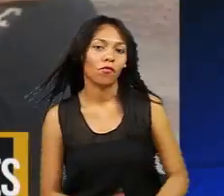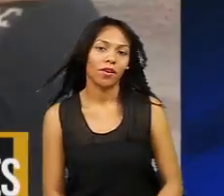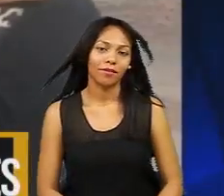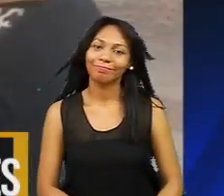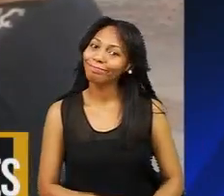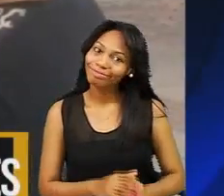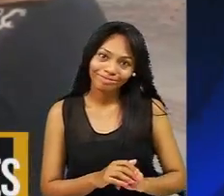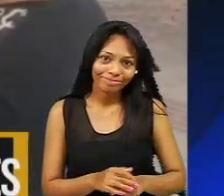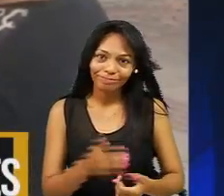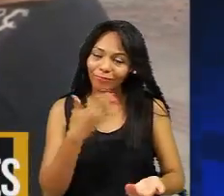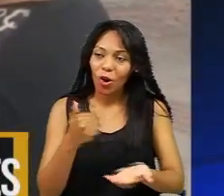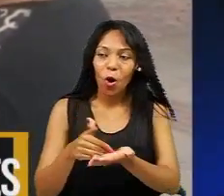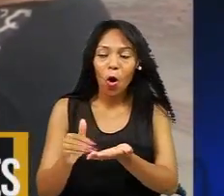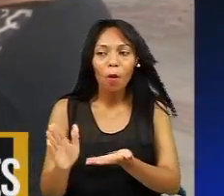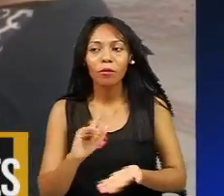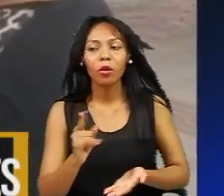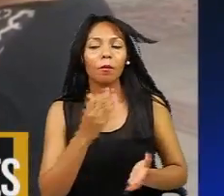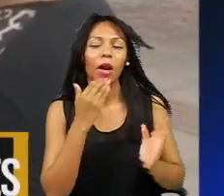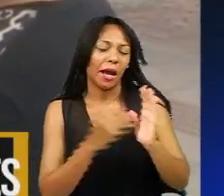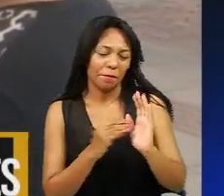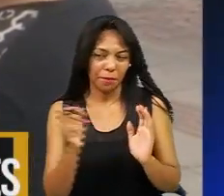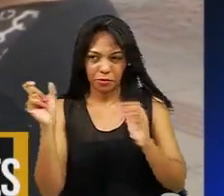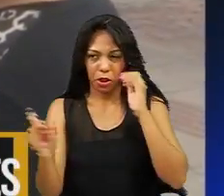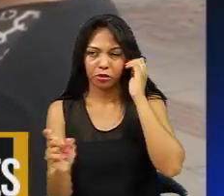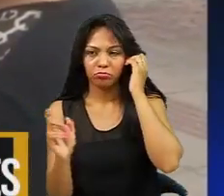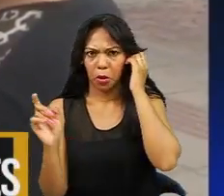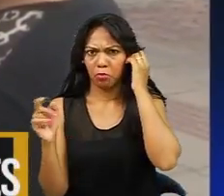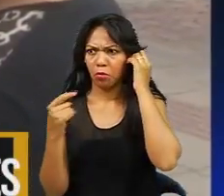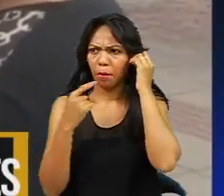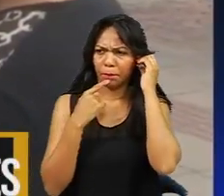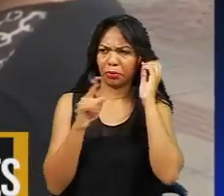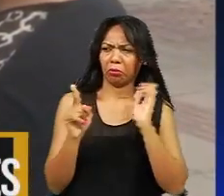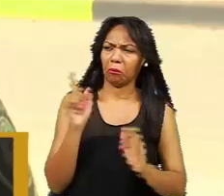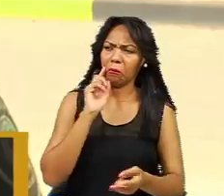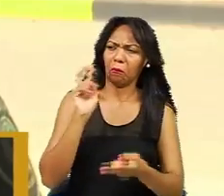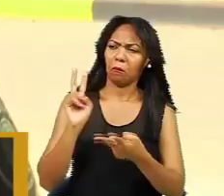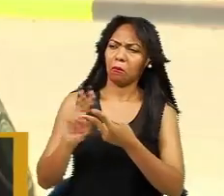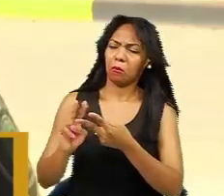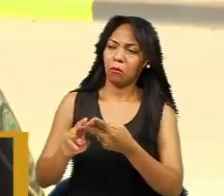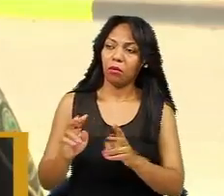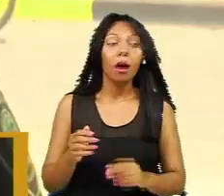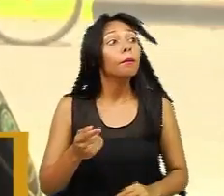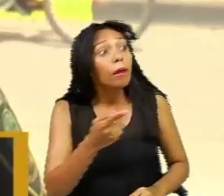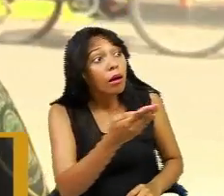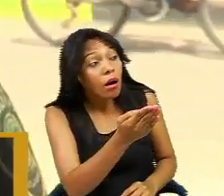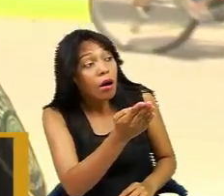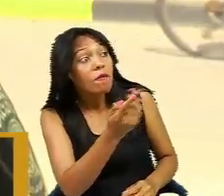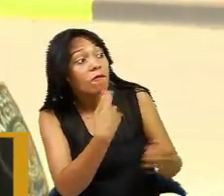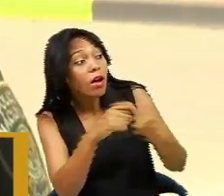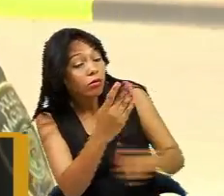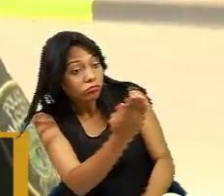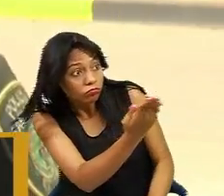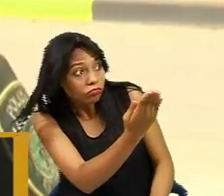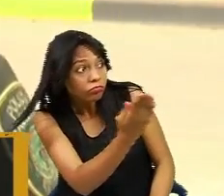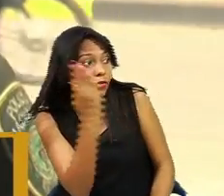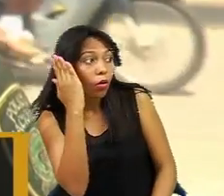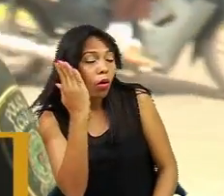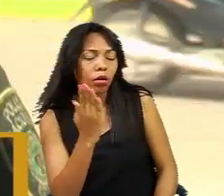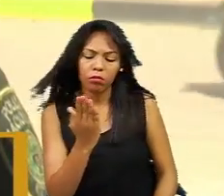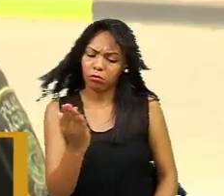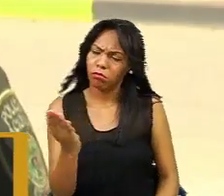que la comunidad, si se le acerca de pronto alguna persona extraña ofreciéndole cualquier tipo de celular, que si realmente le